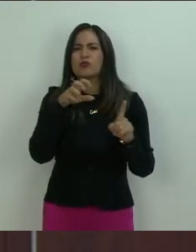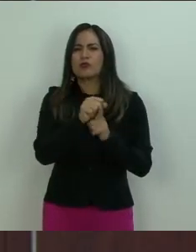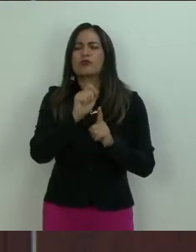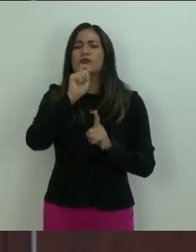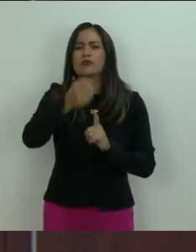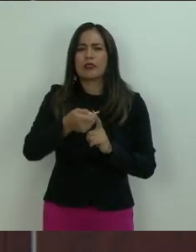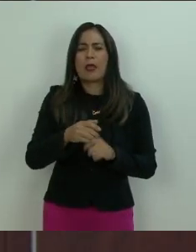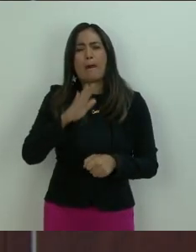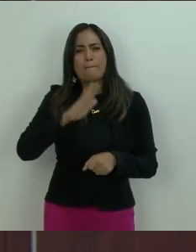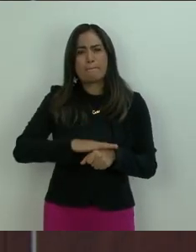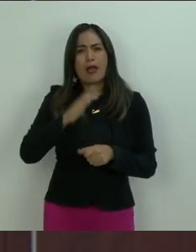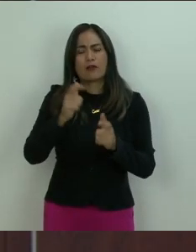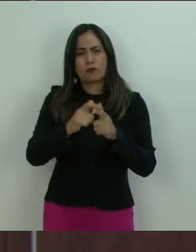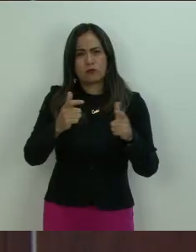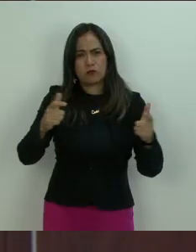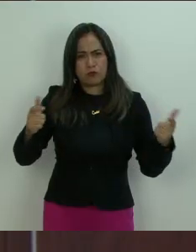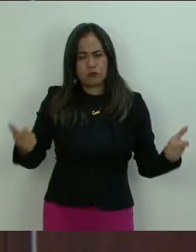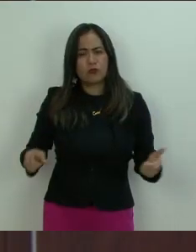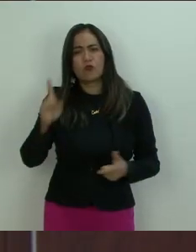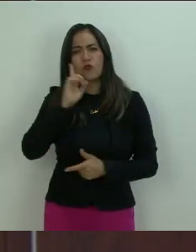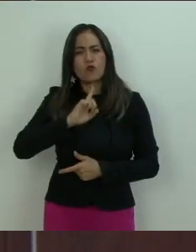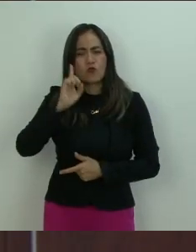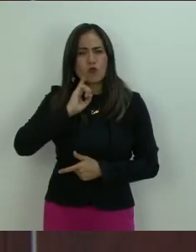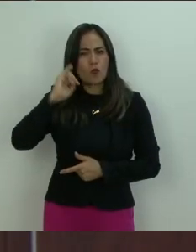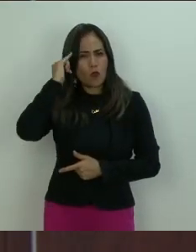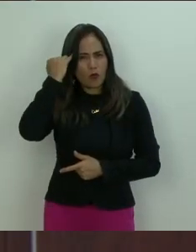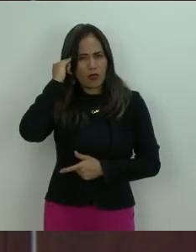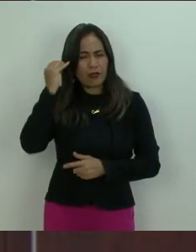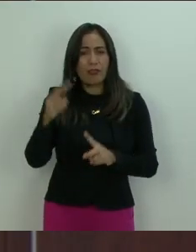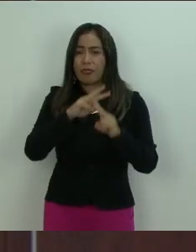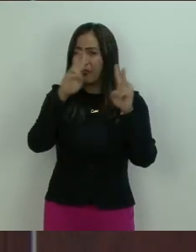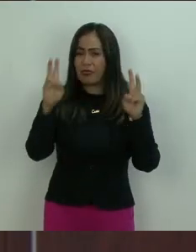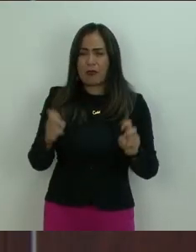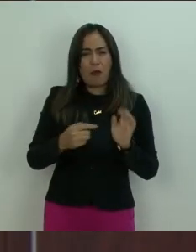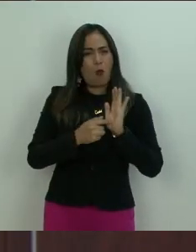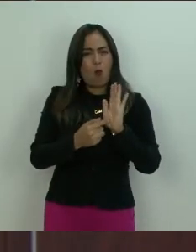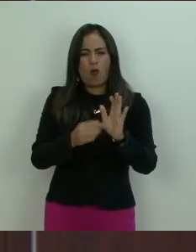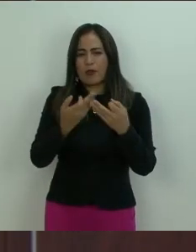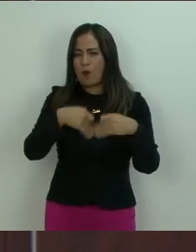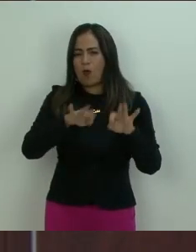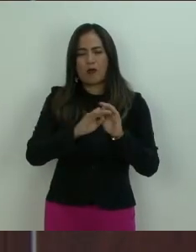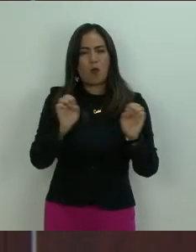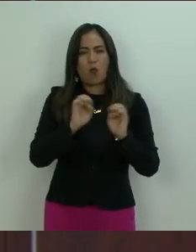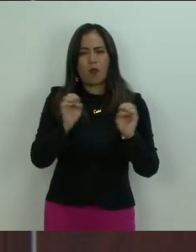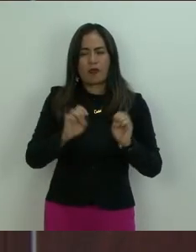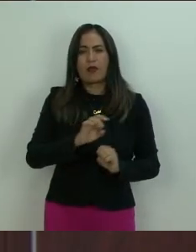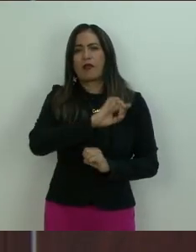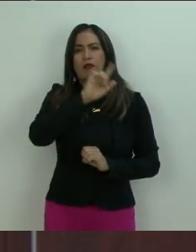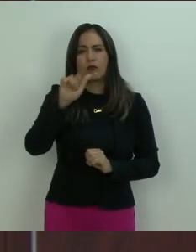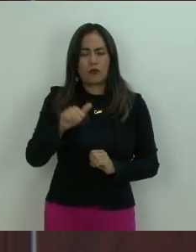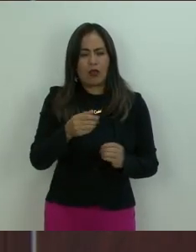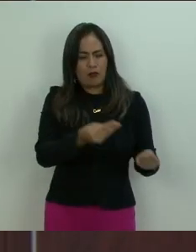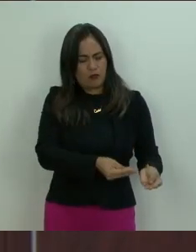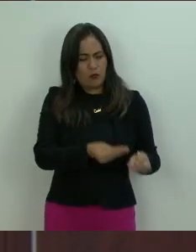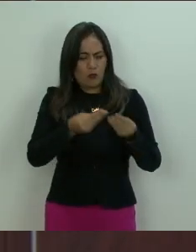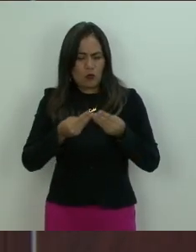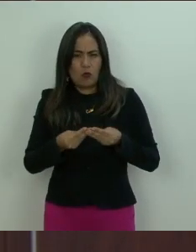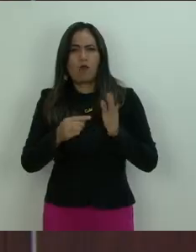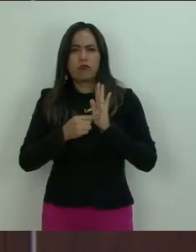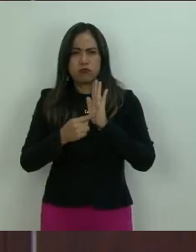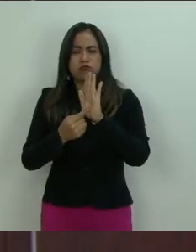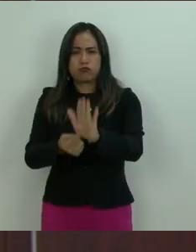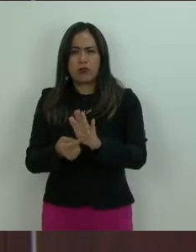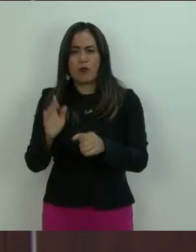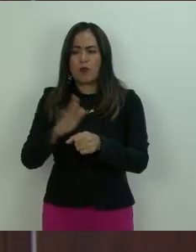hay mayor presencia de mujeres indígenas, temas que no se han visto como relevantes, de pronto se pongan en foco porque